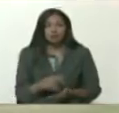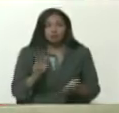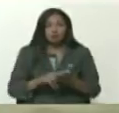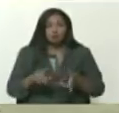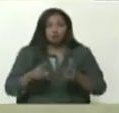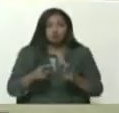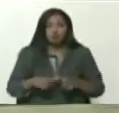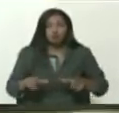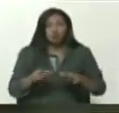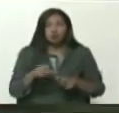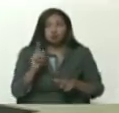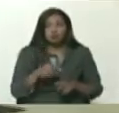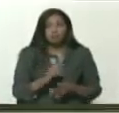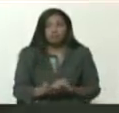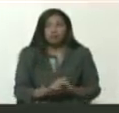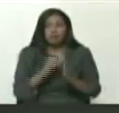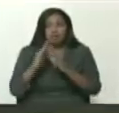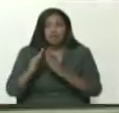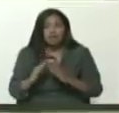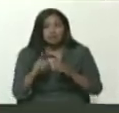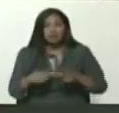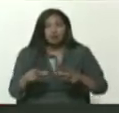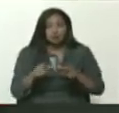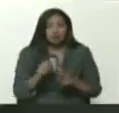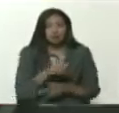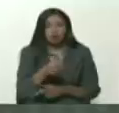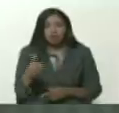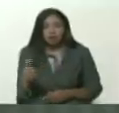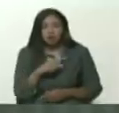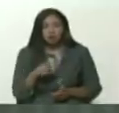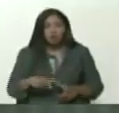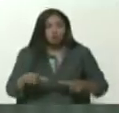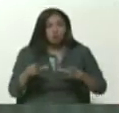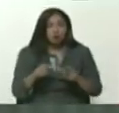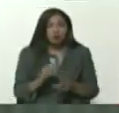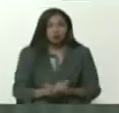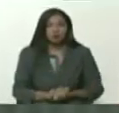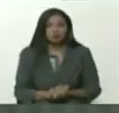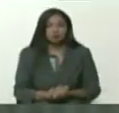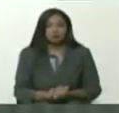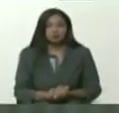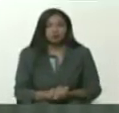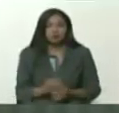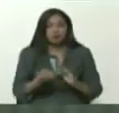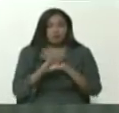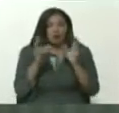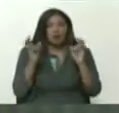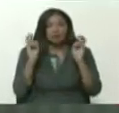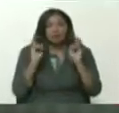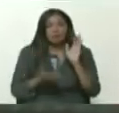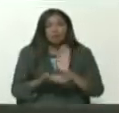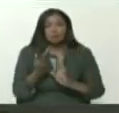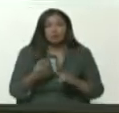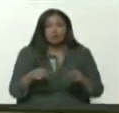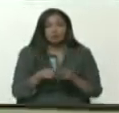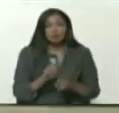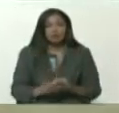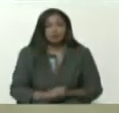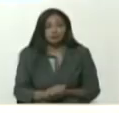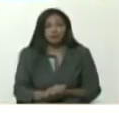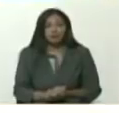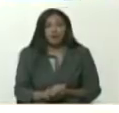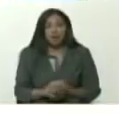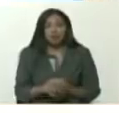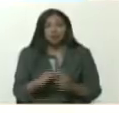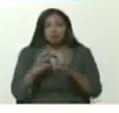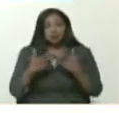a lo que está ordenado. Casa por casa, calle por calle, sector por sector y, por supuesto, en este tema tan importante como es el tema de industrias y de